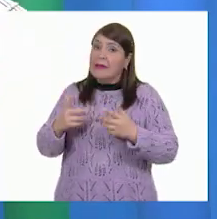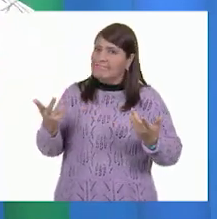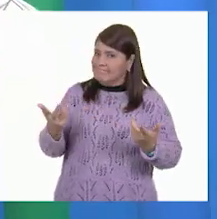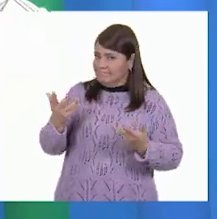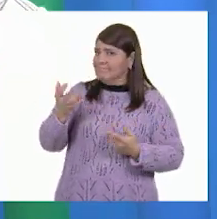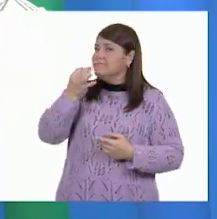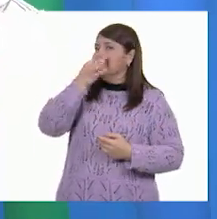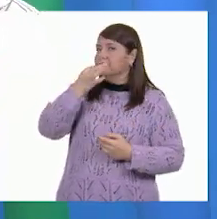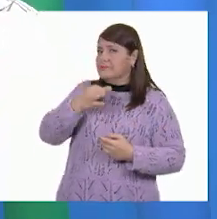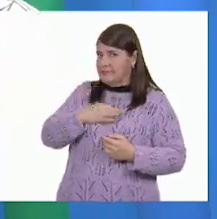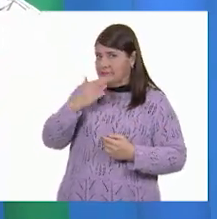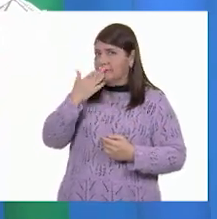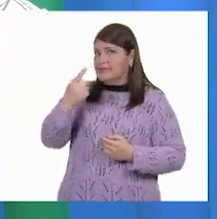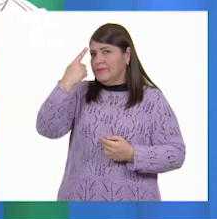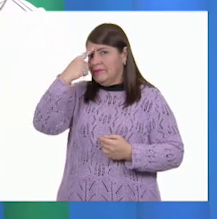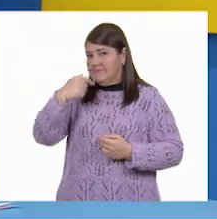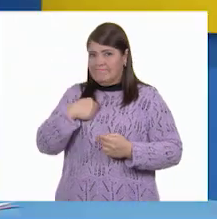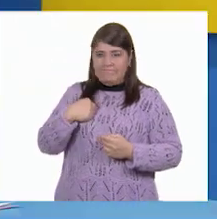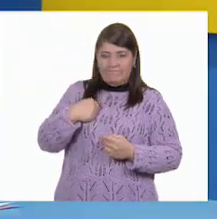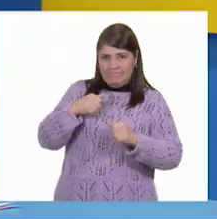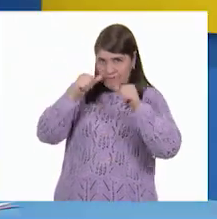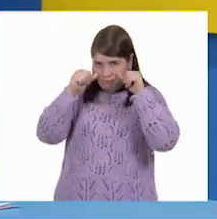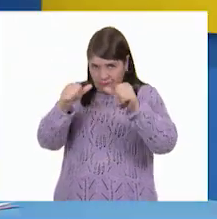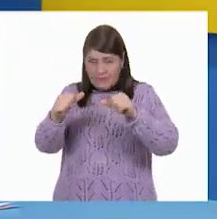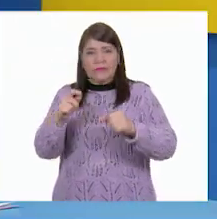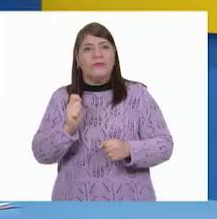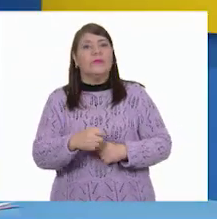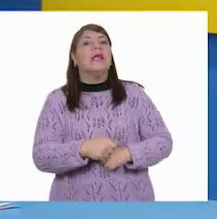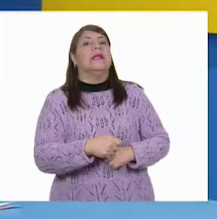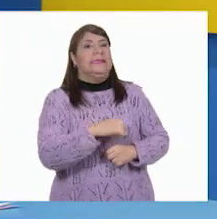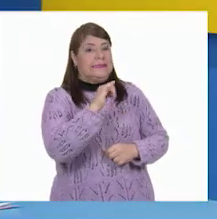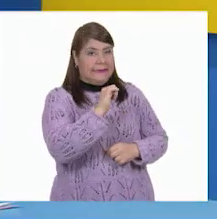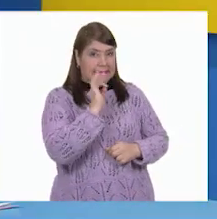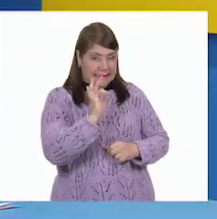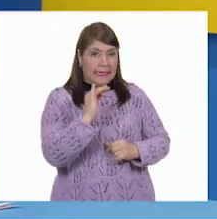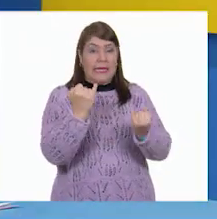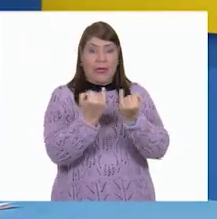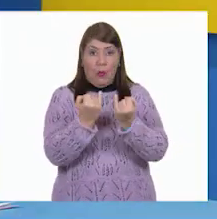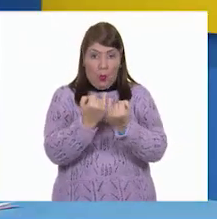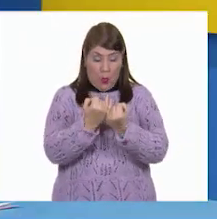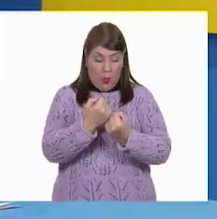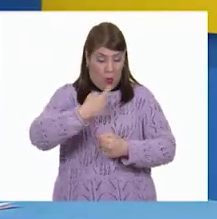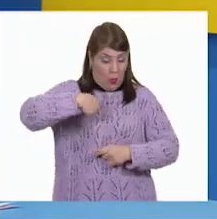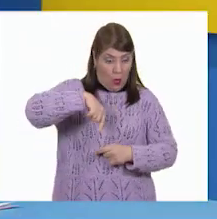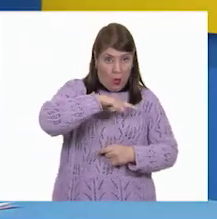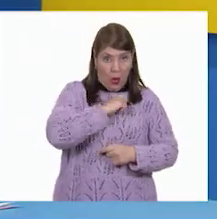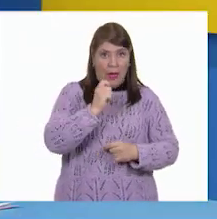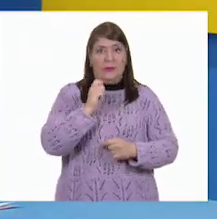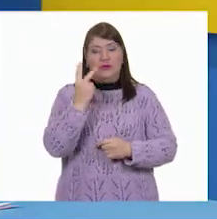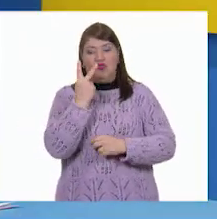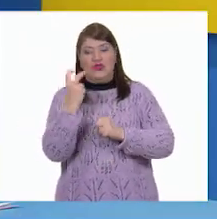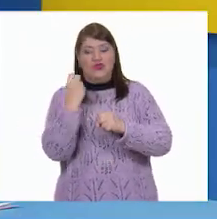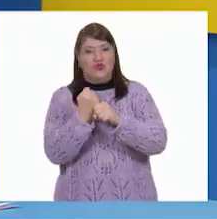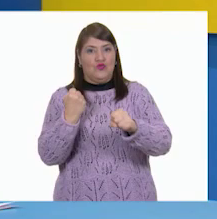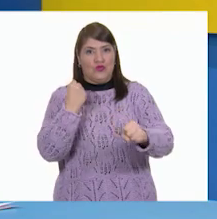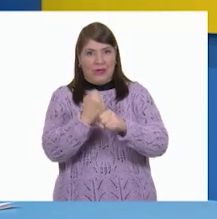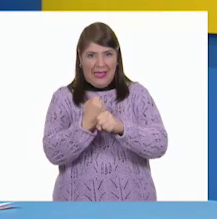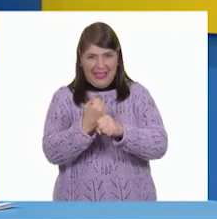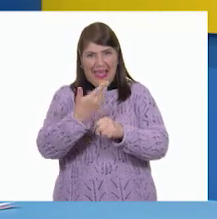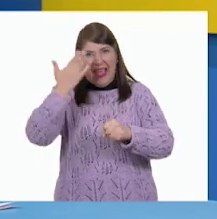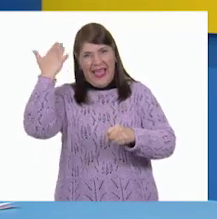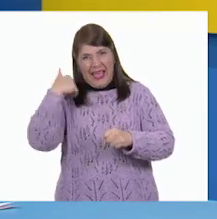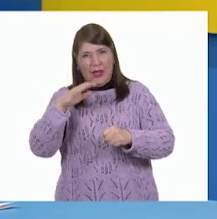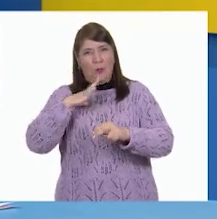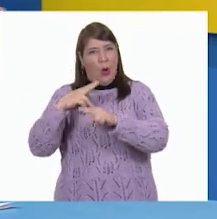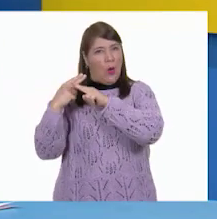dice para estar muy al pendiente! Pues sí, así como nosotros nos tocará vivir el bicentenario de la consumación de la